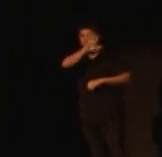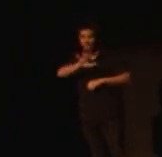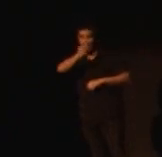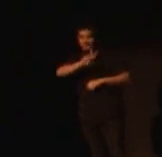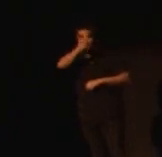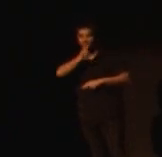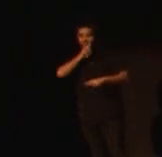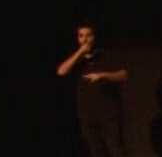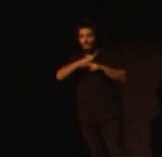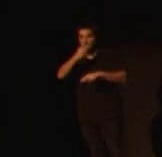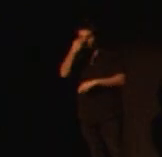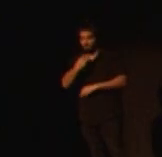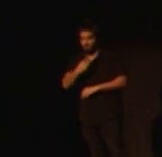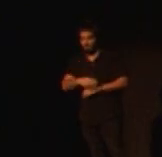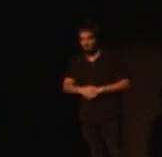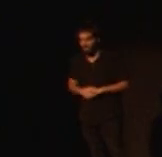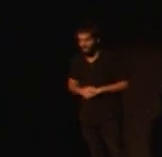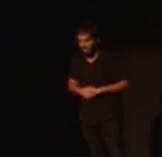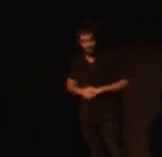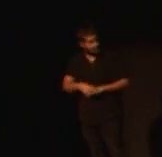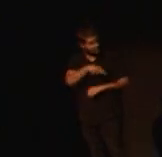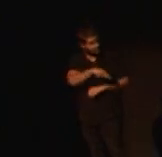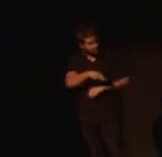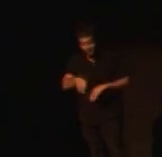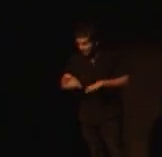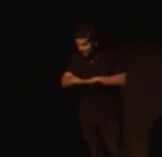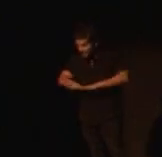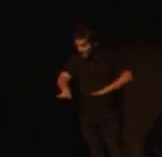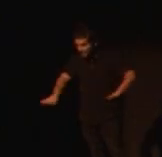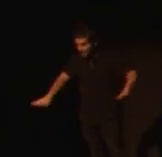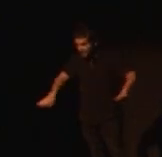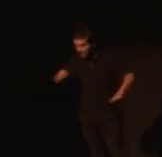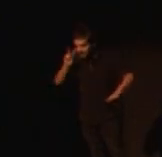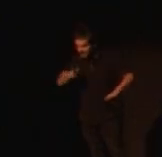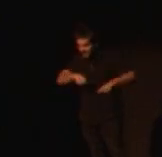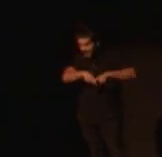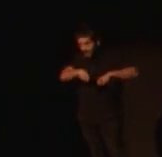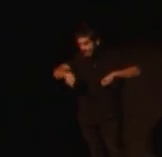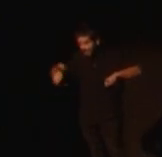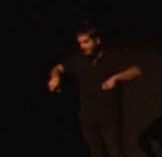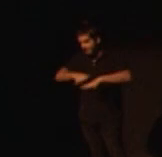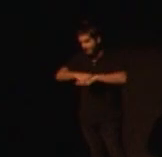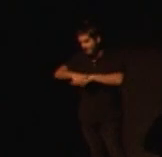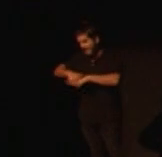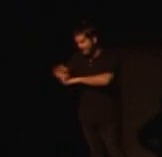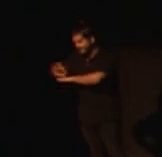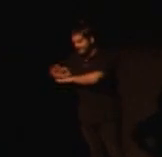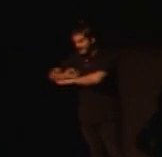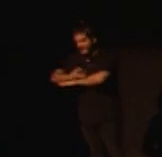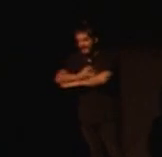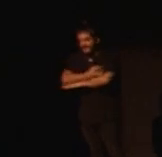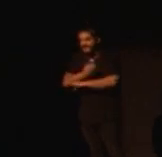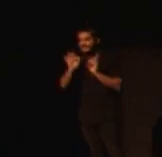esta estación. En el suelo del escenario podéis ver las vías por las que corre el tren de la